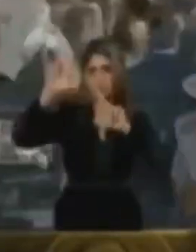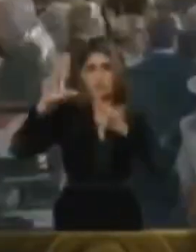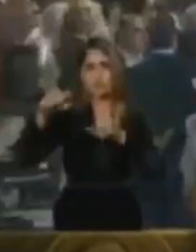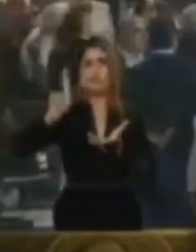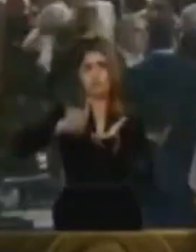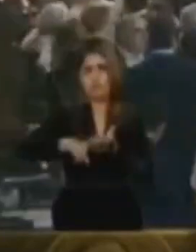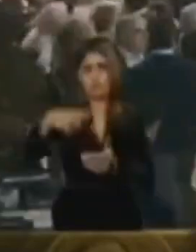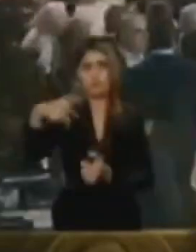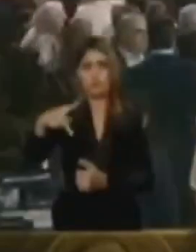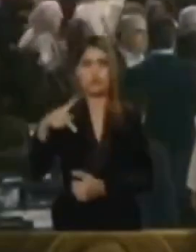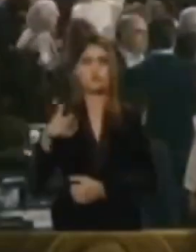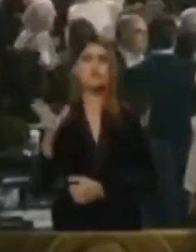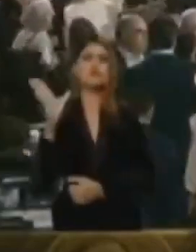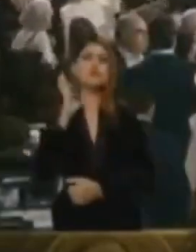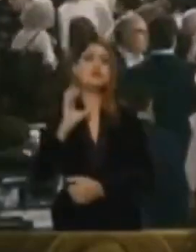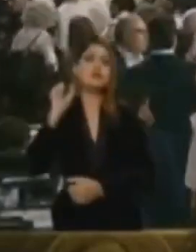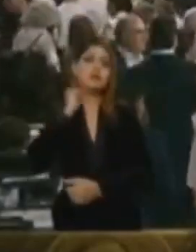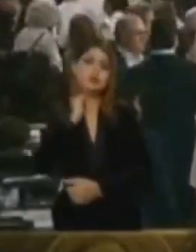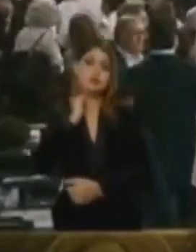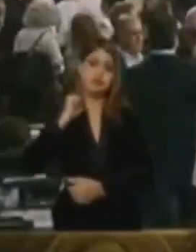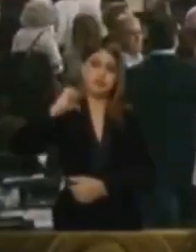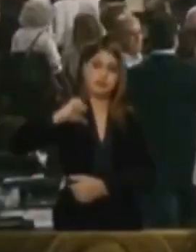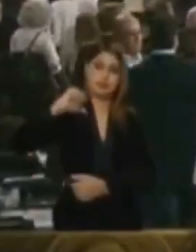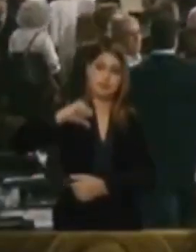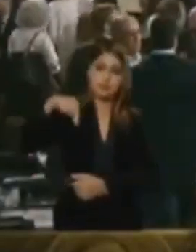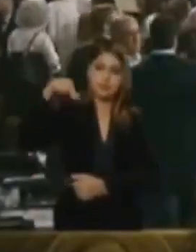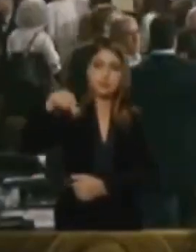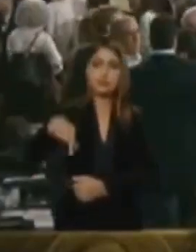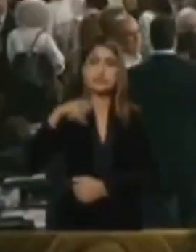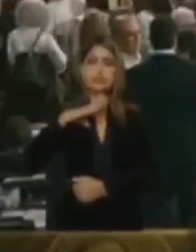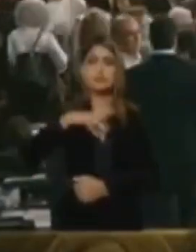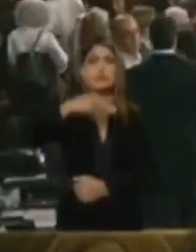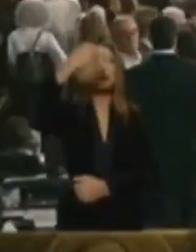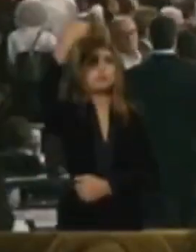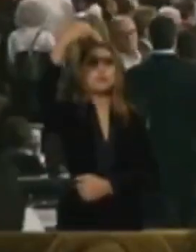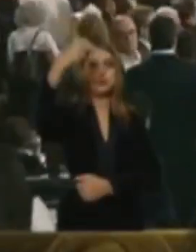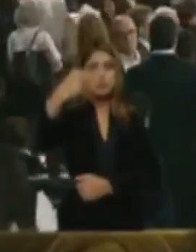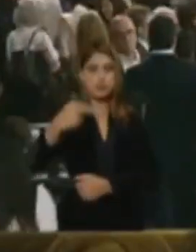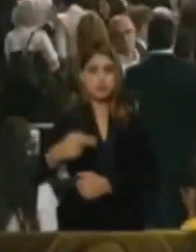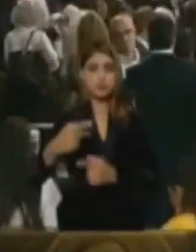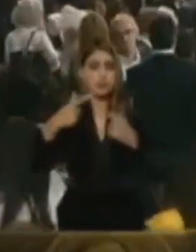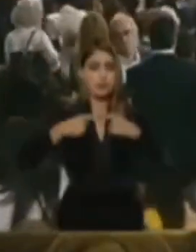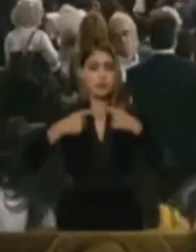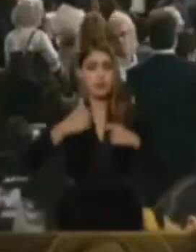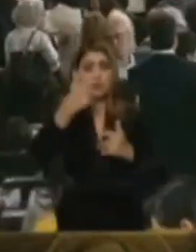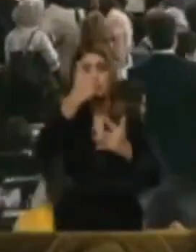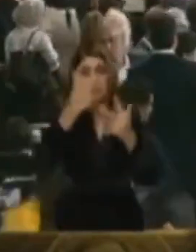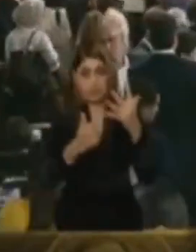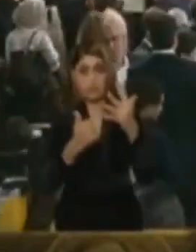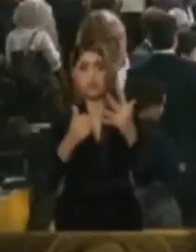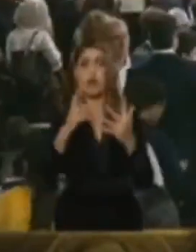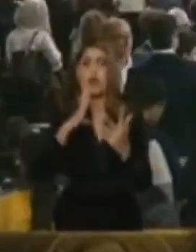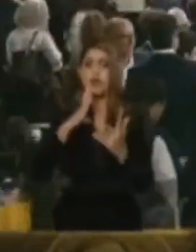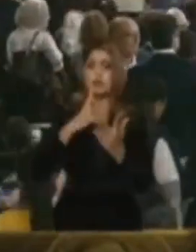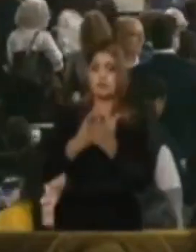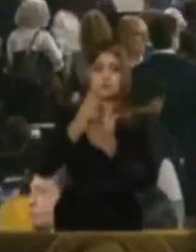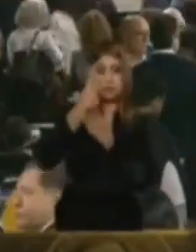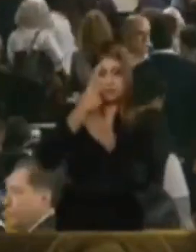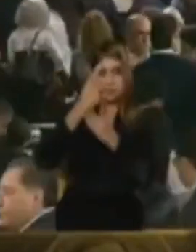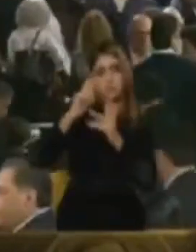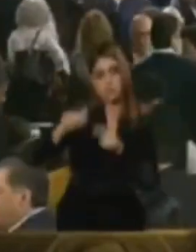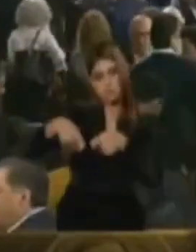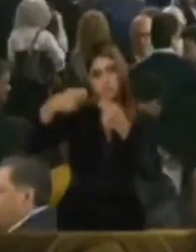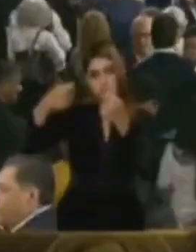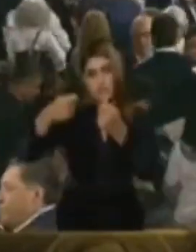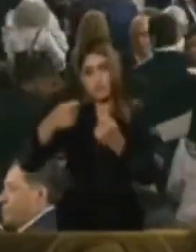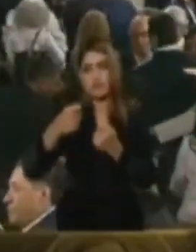recinto, en donde se encuentra el nombre de todas y cada una de las personas que han sido galardonadas con la